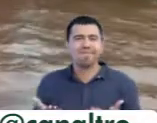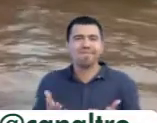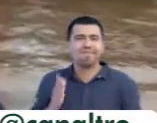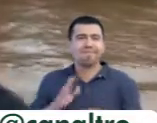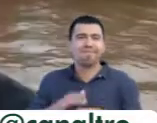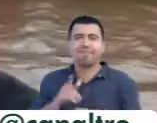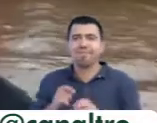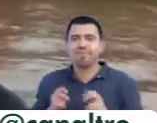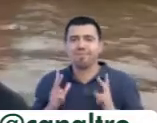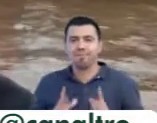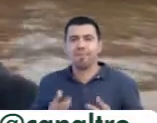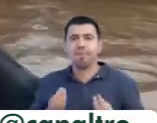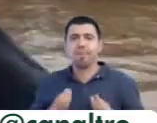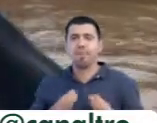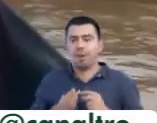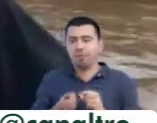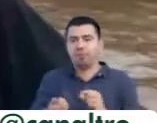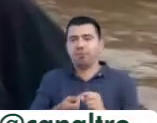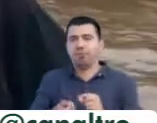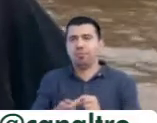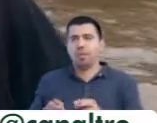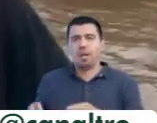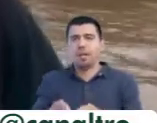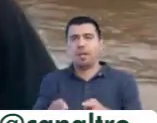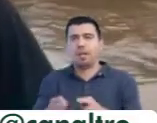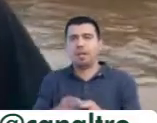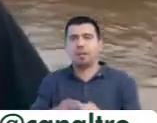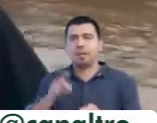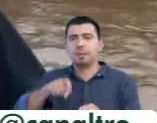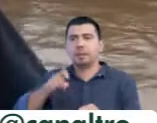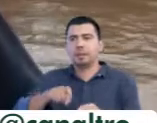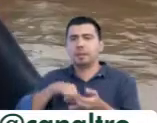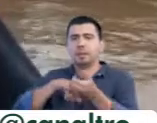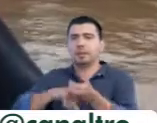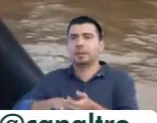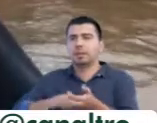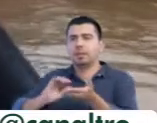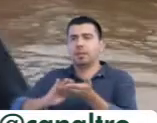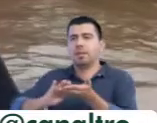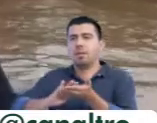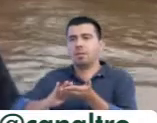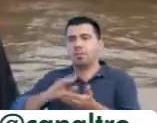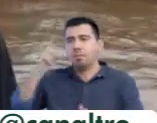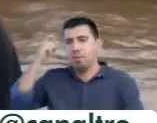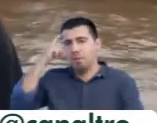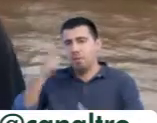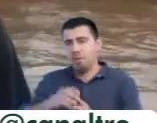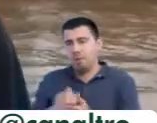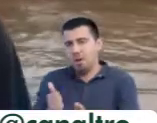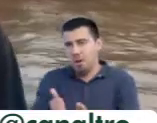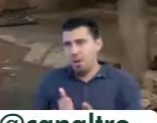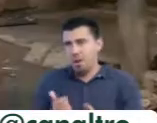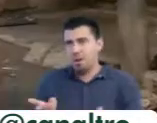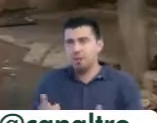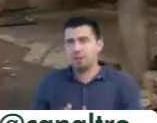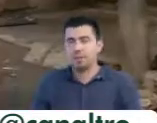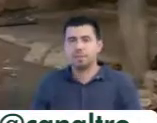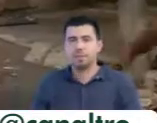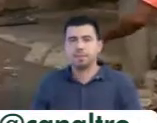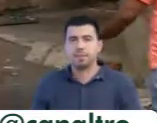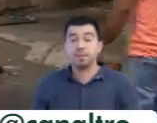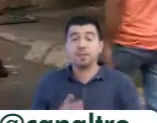qué nos soluciona el gobierno. Porque pues si nos engavionaran sería mucho mejor, ¿no?